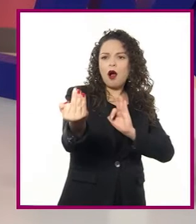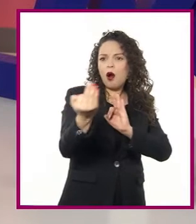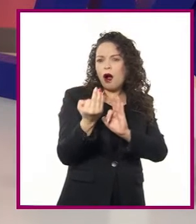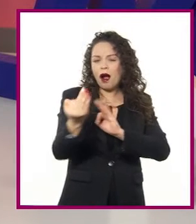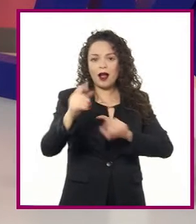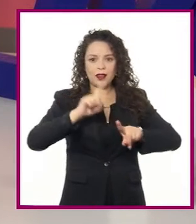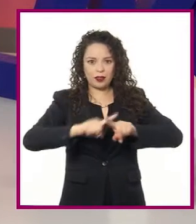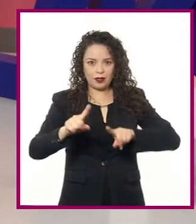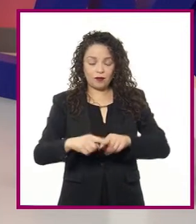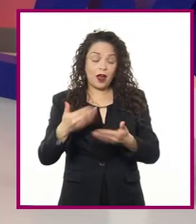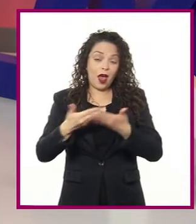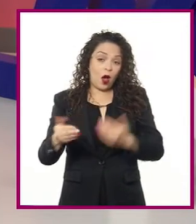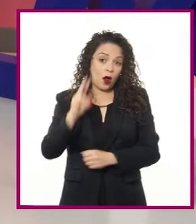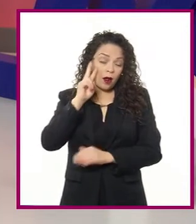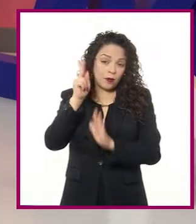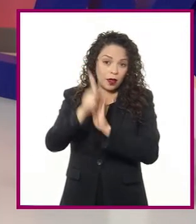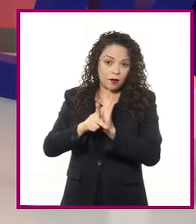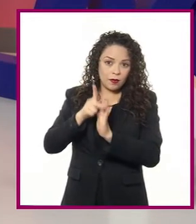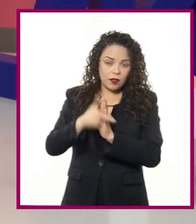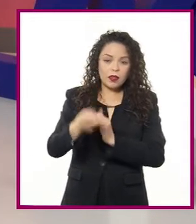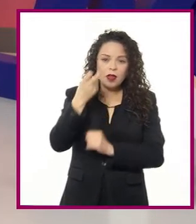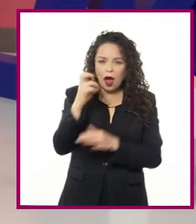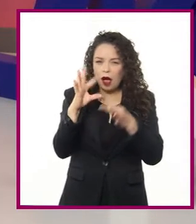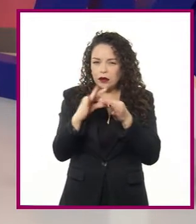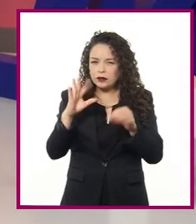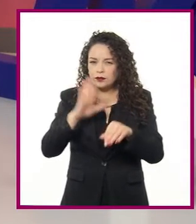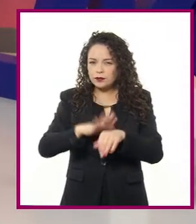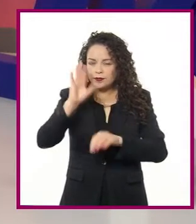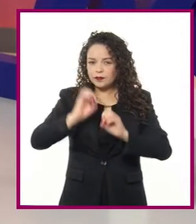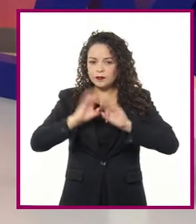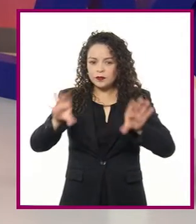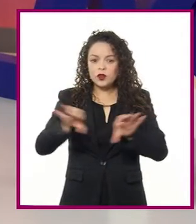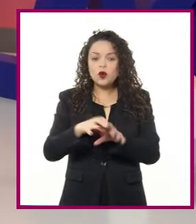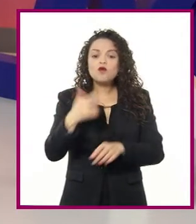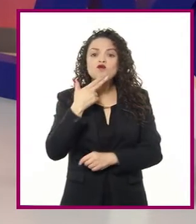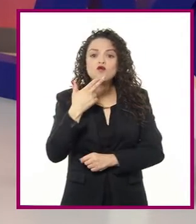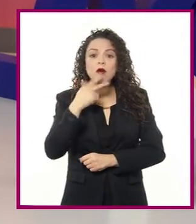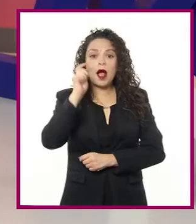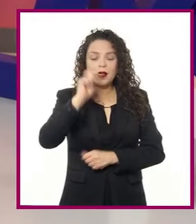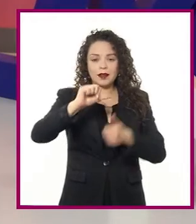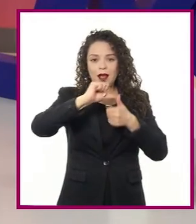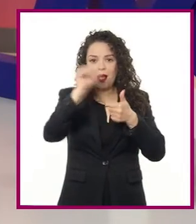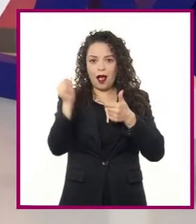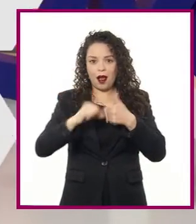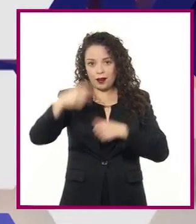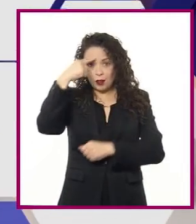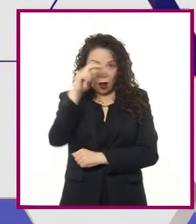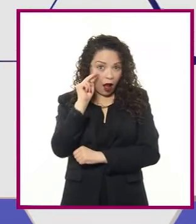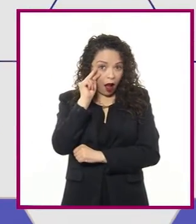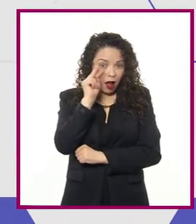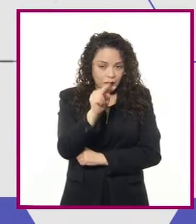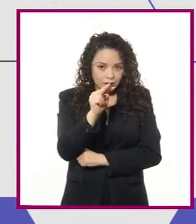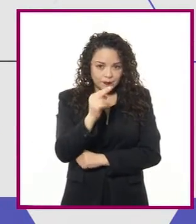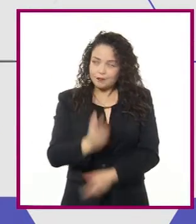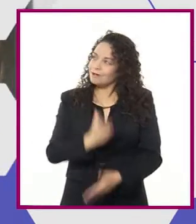que se describe cómo es que estos elementos son utilizados en las artes visuales. Corre video.